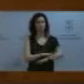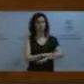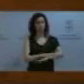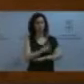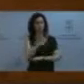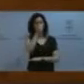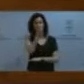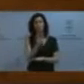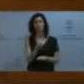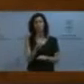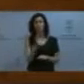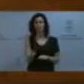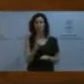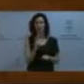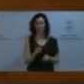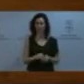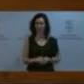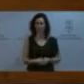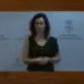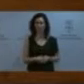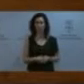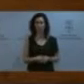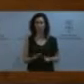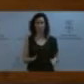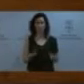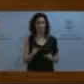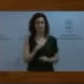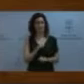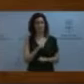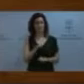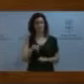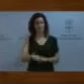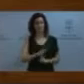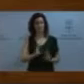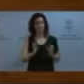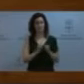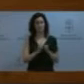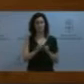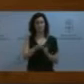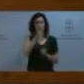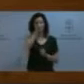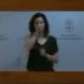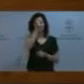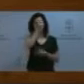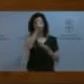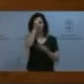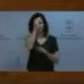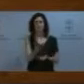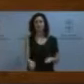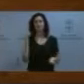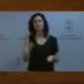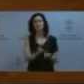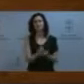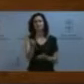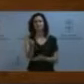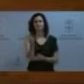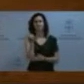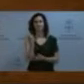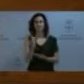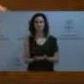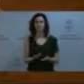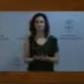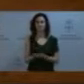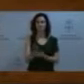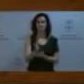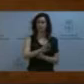quitó. Se la quitó y espero que hoy el Grupo Socialista recapacite y apoye esta proposición